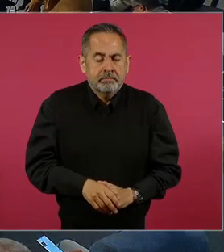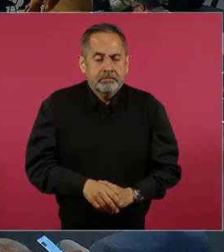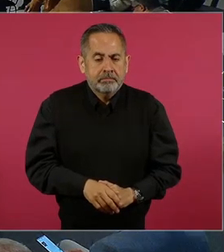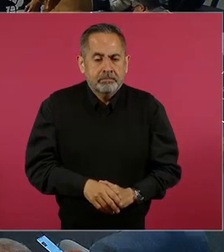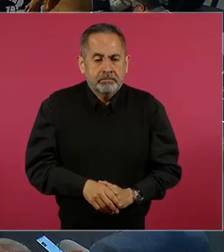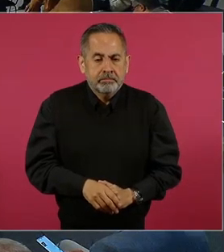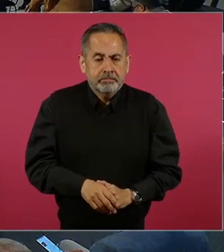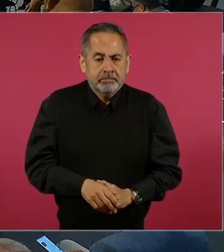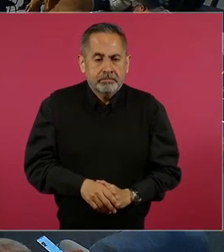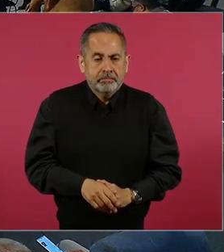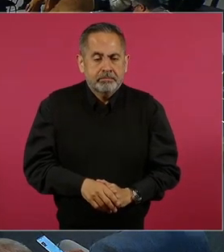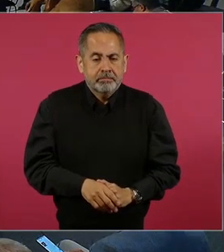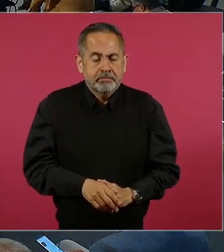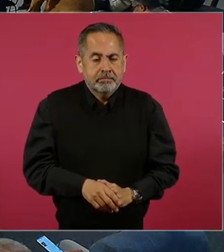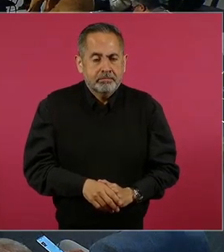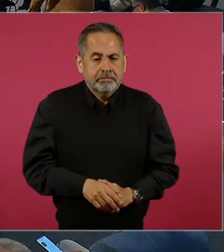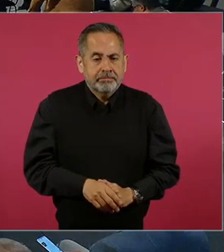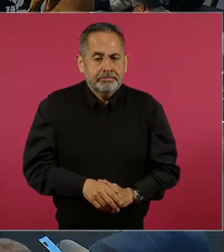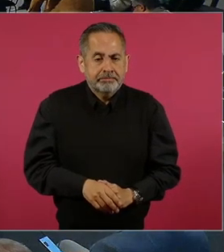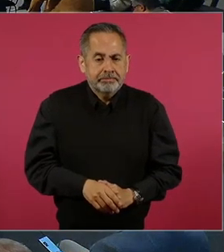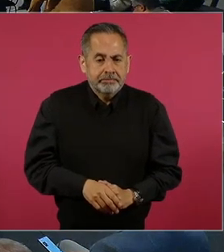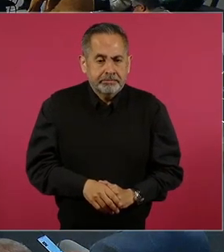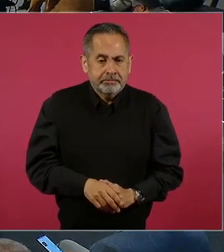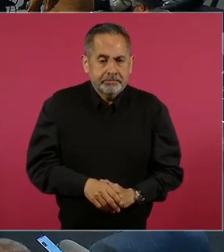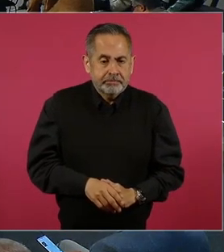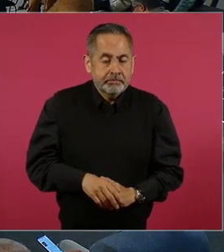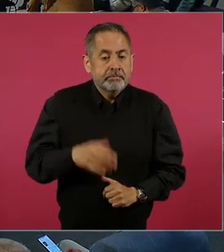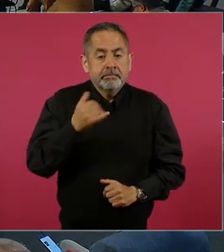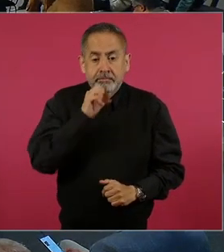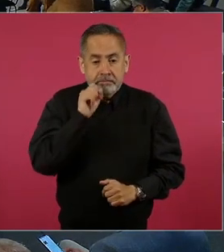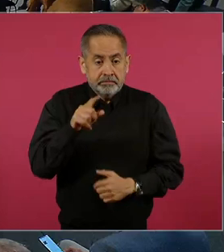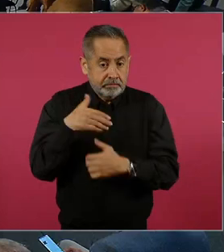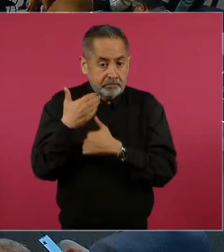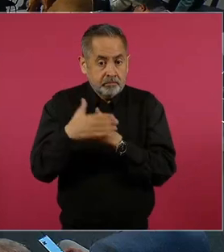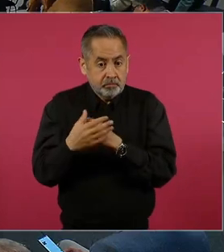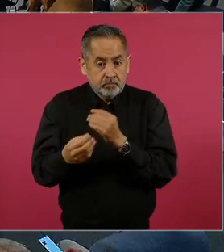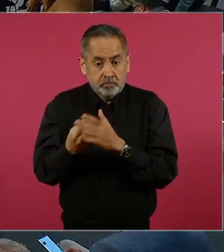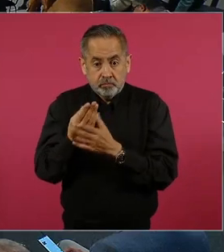muchos de los que van a estar en el nuevo gabinete